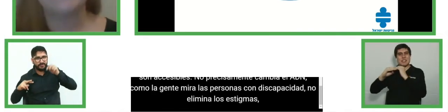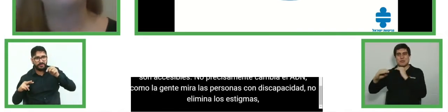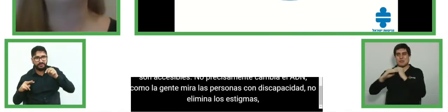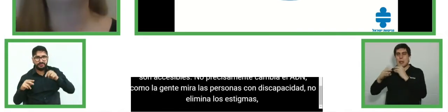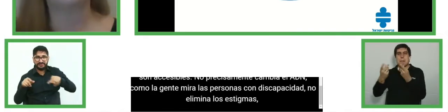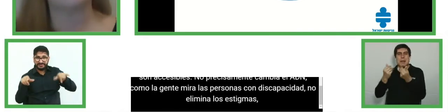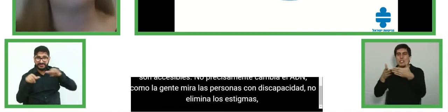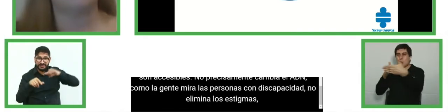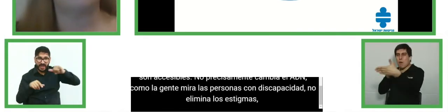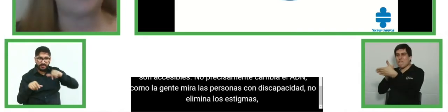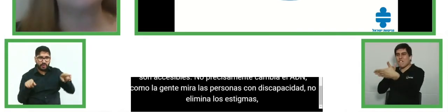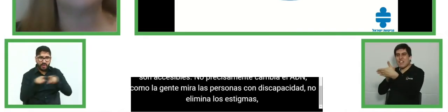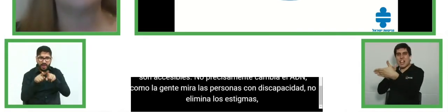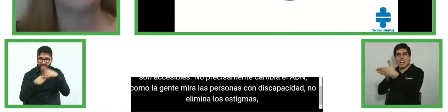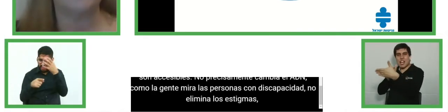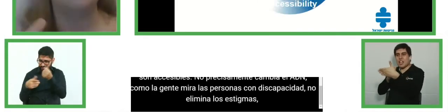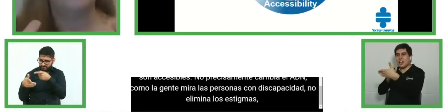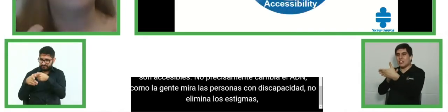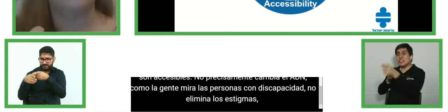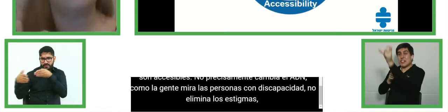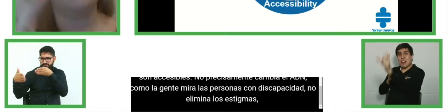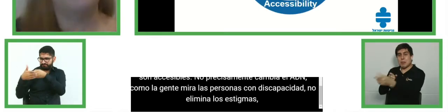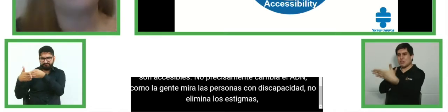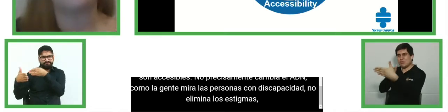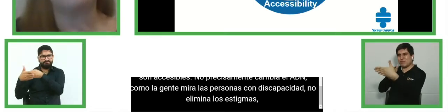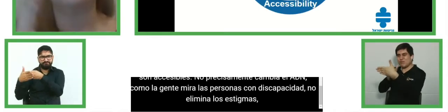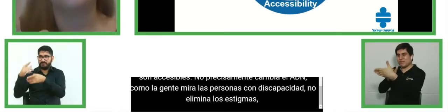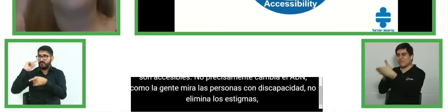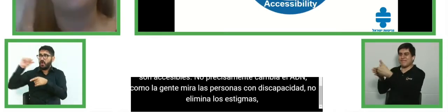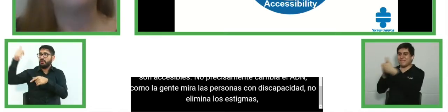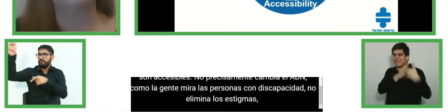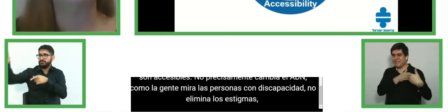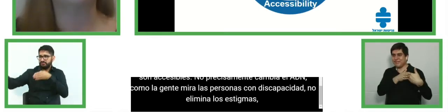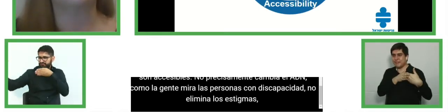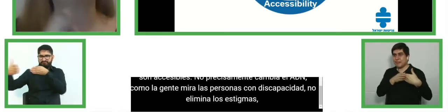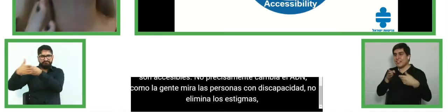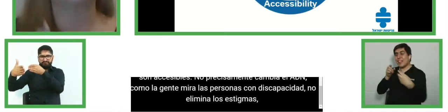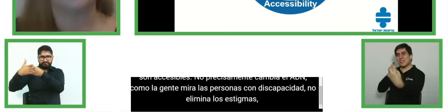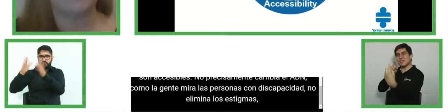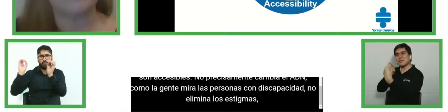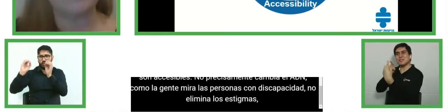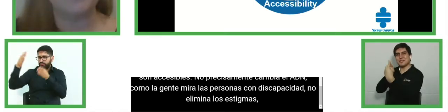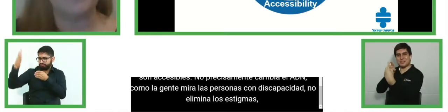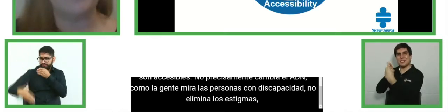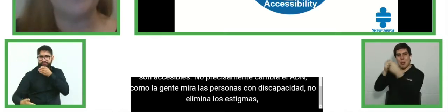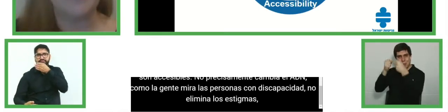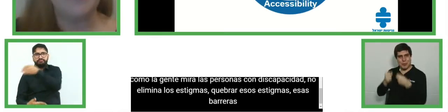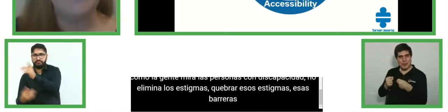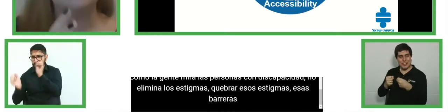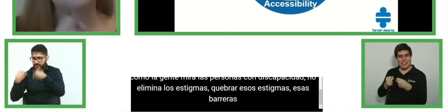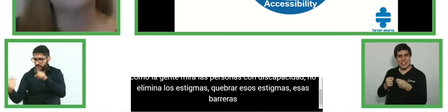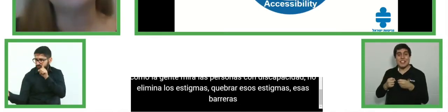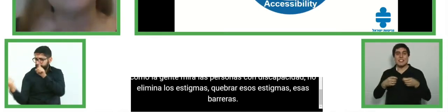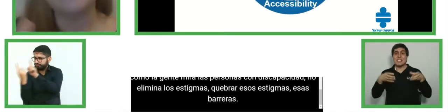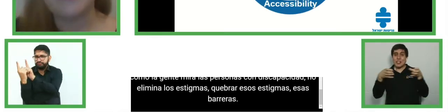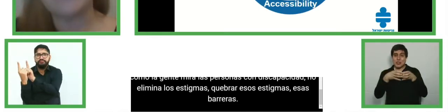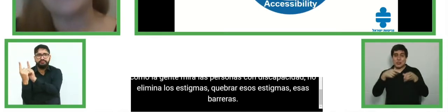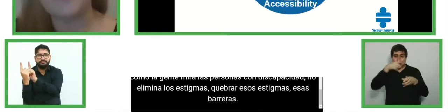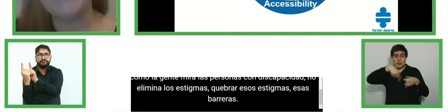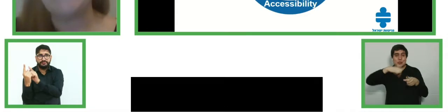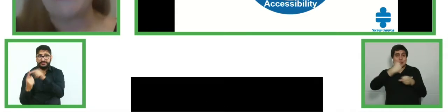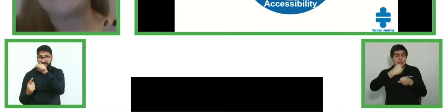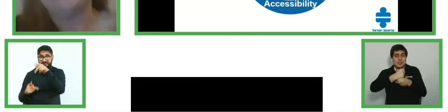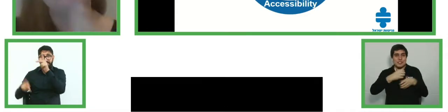barreras. La próxima, por favor. Y aquí es donde Access Israel y su metodología tiene que ver con